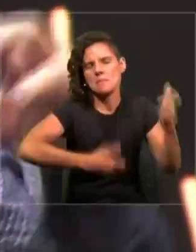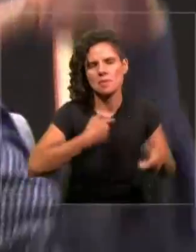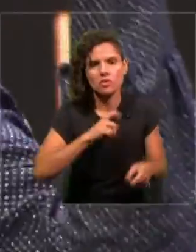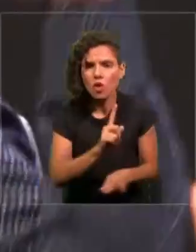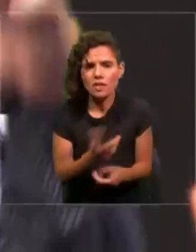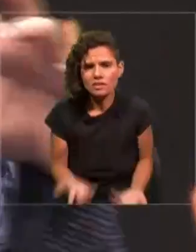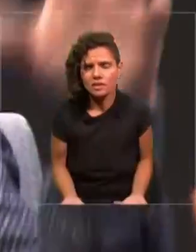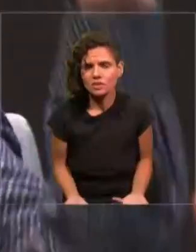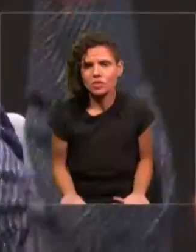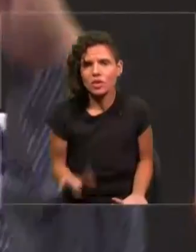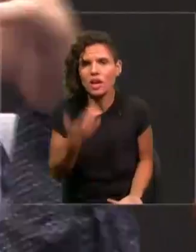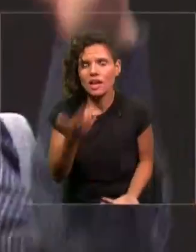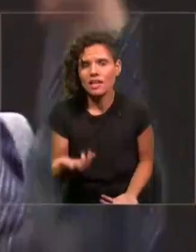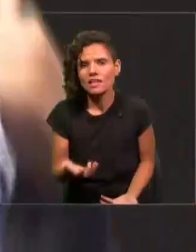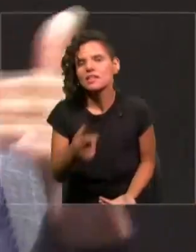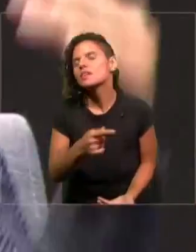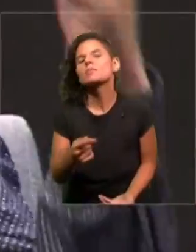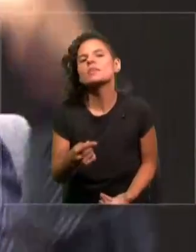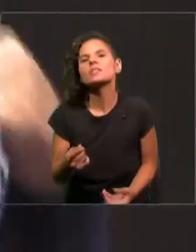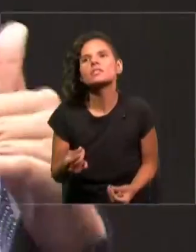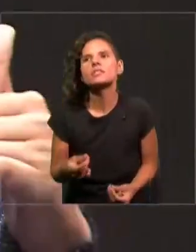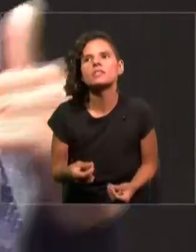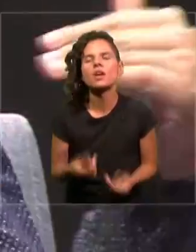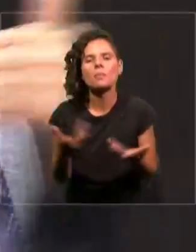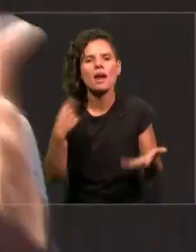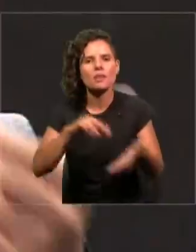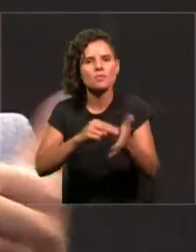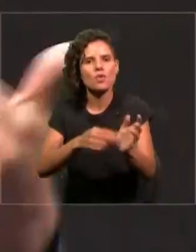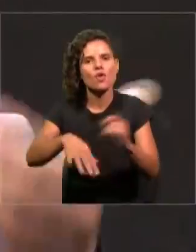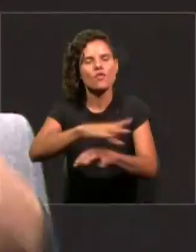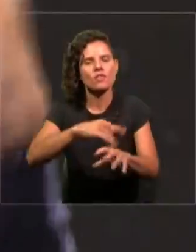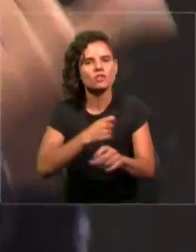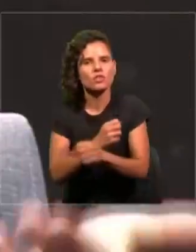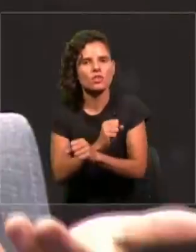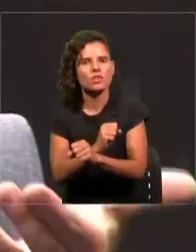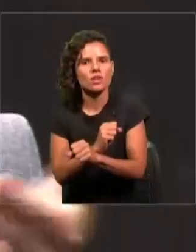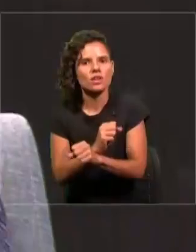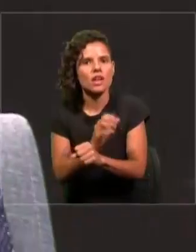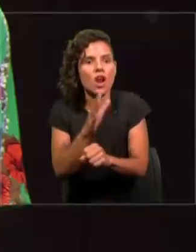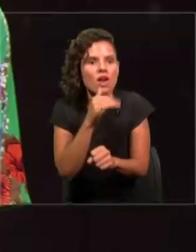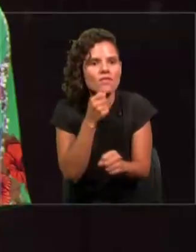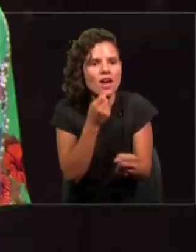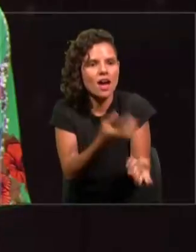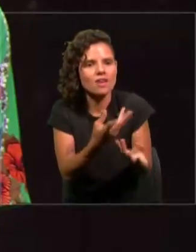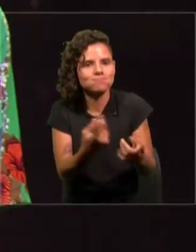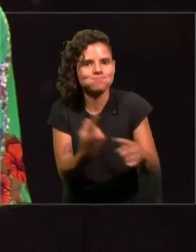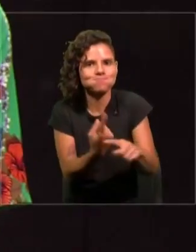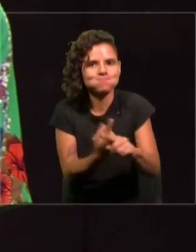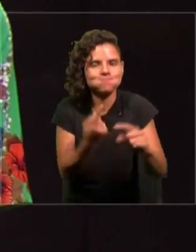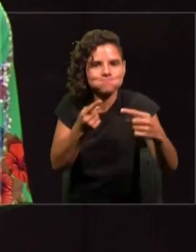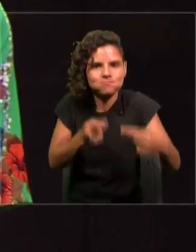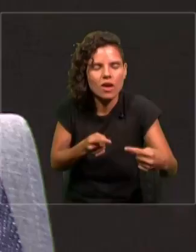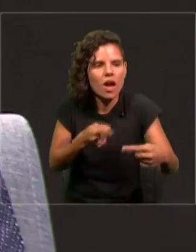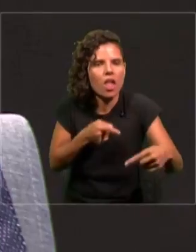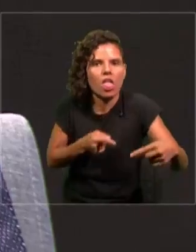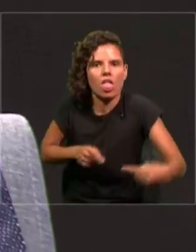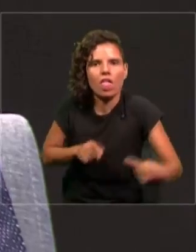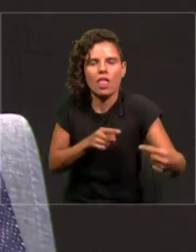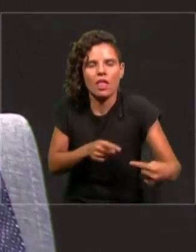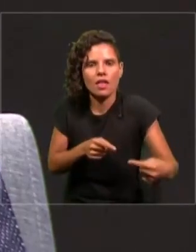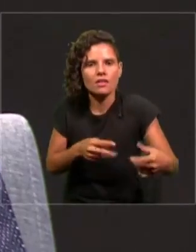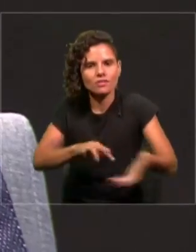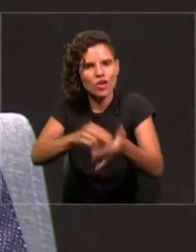forma, sino era la última etapa de poder resolver los conflictos que no había dado la palabra, ¿no? Entonces, la conflictividad, un